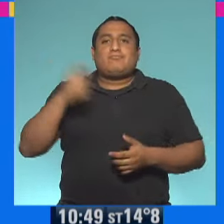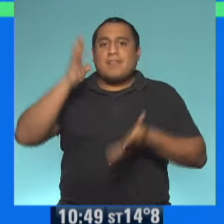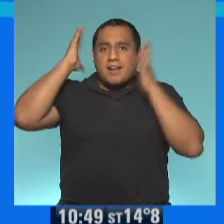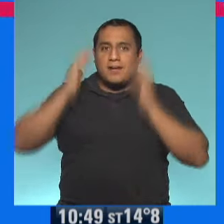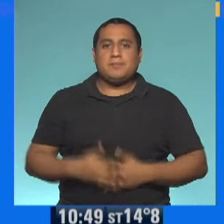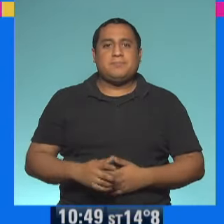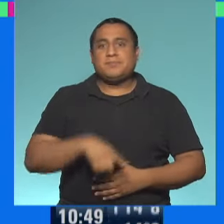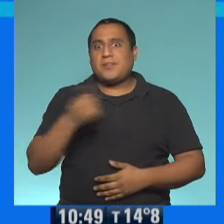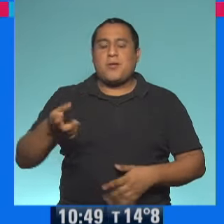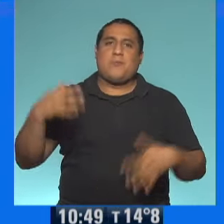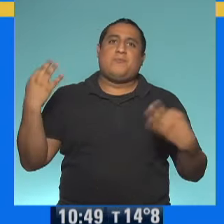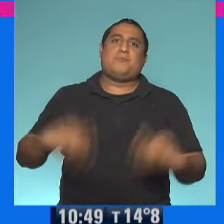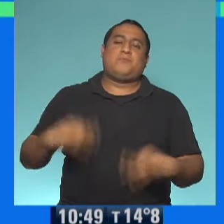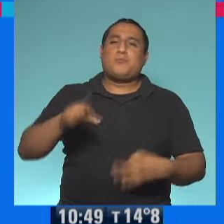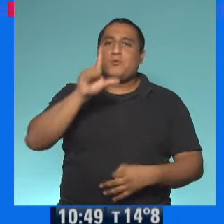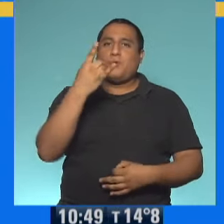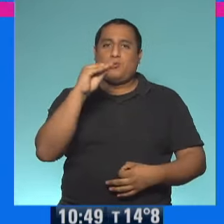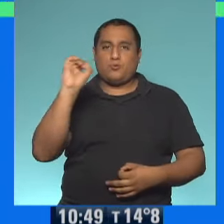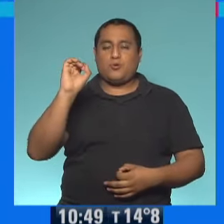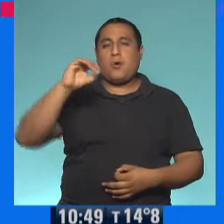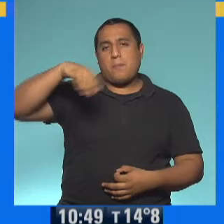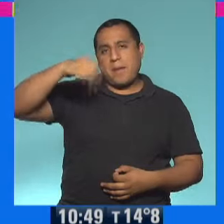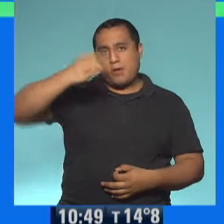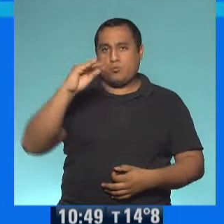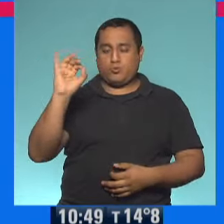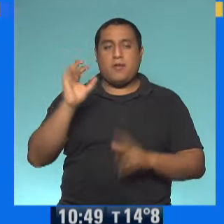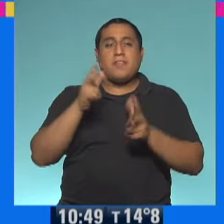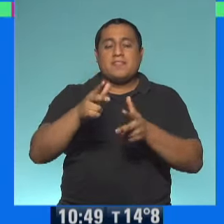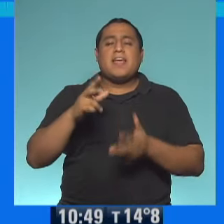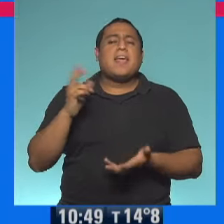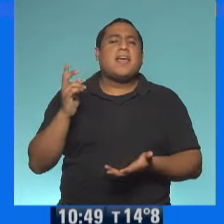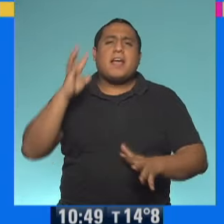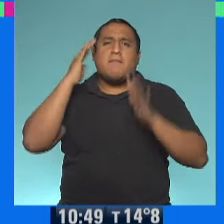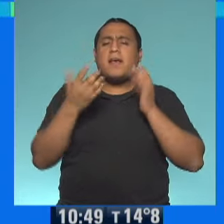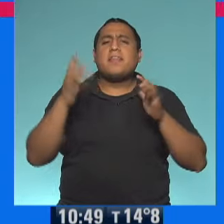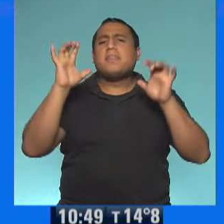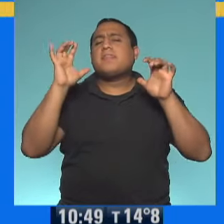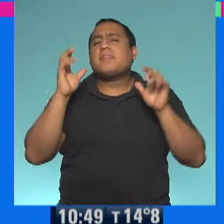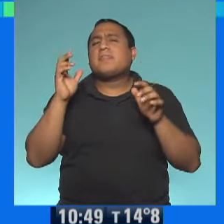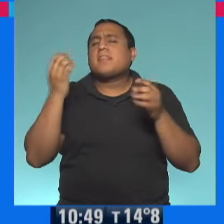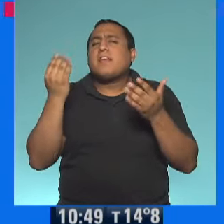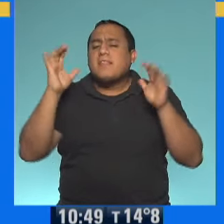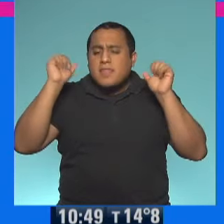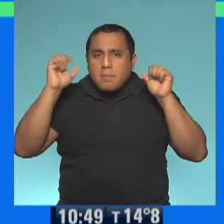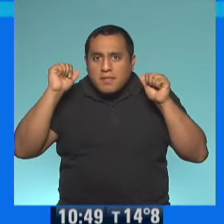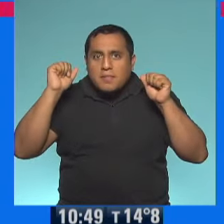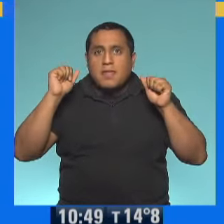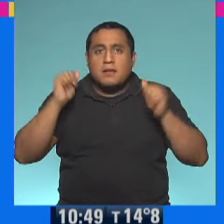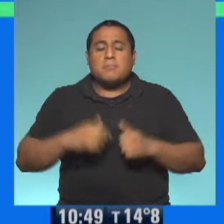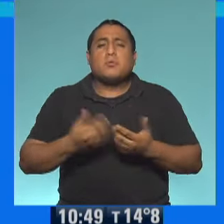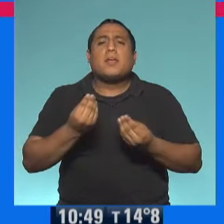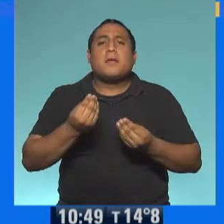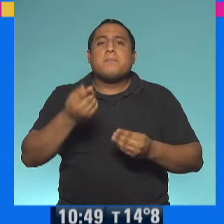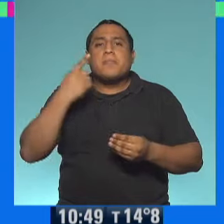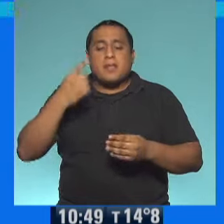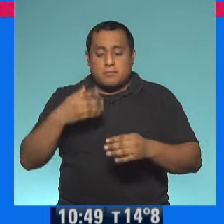Ah, no, bueno. Soy Lucho Manucho y cuento que el carnaval significa despedida de la carne, ya que durante los